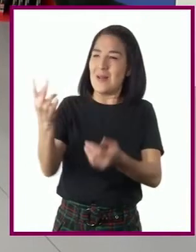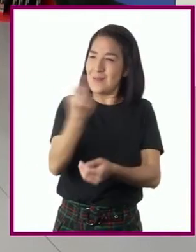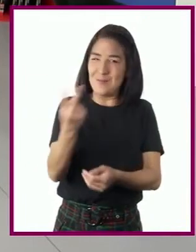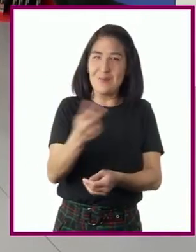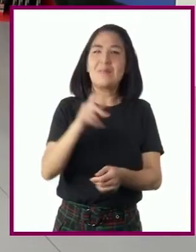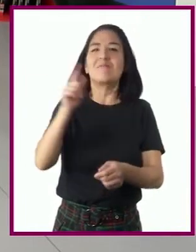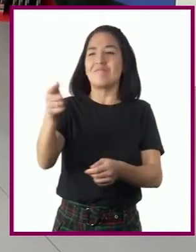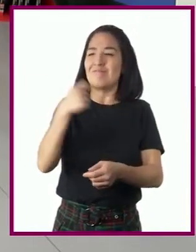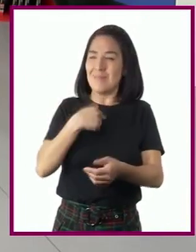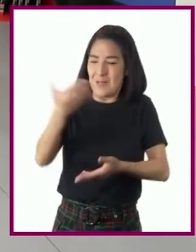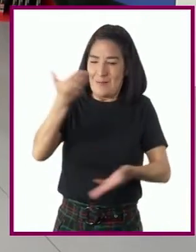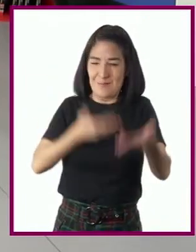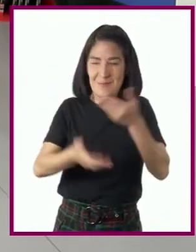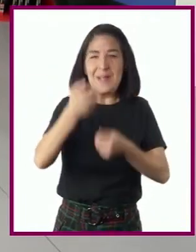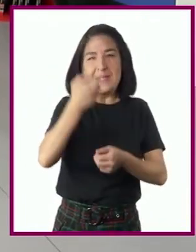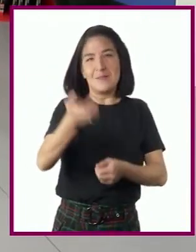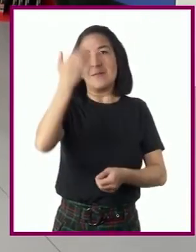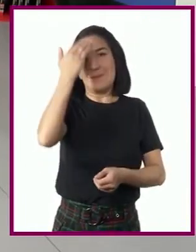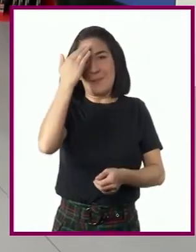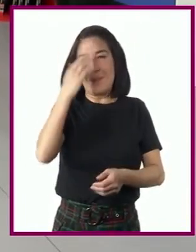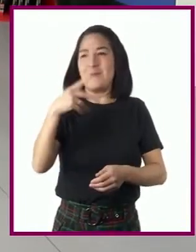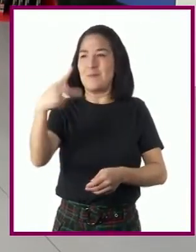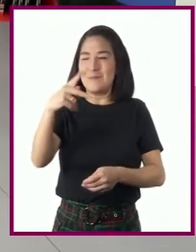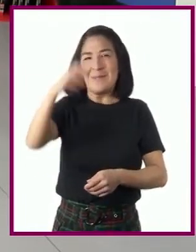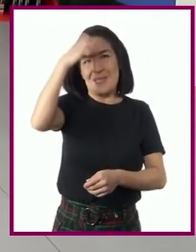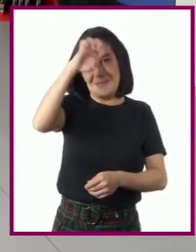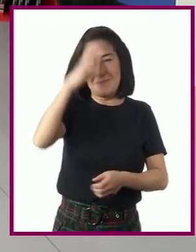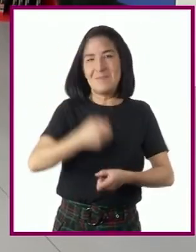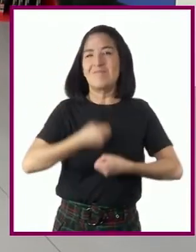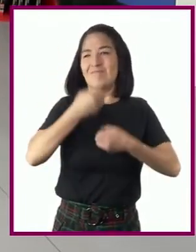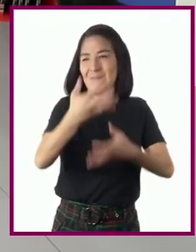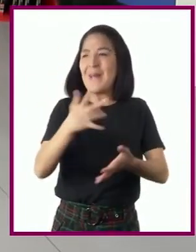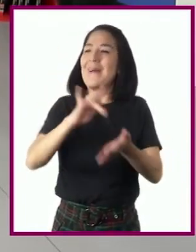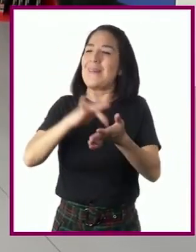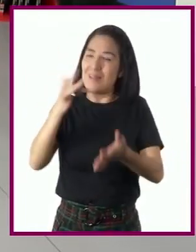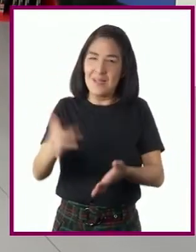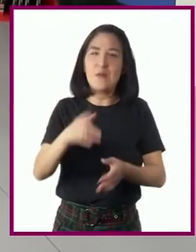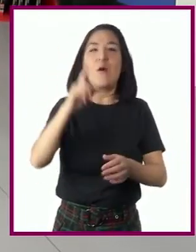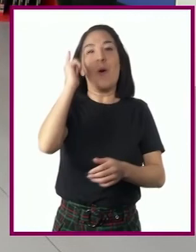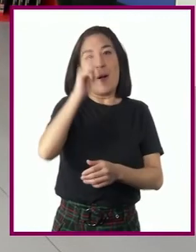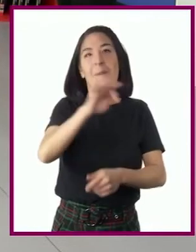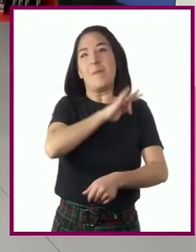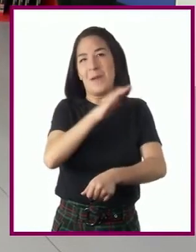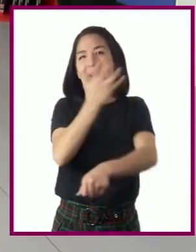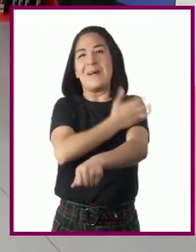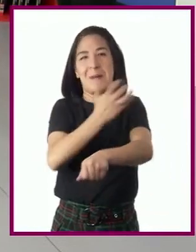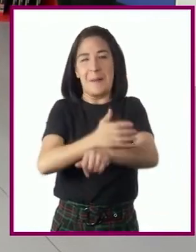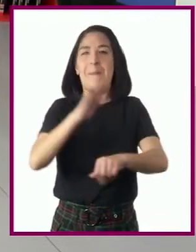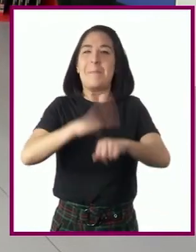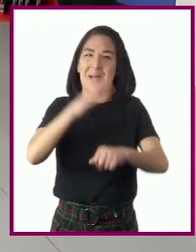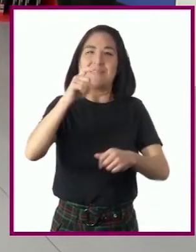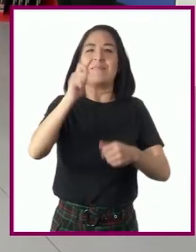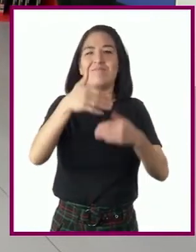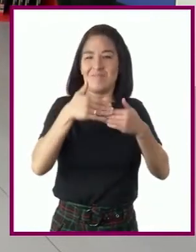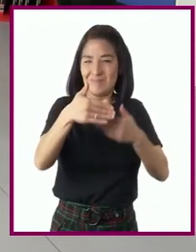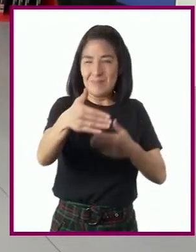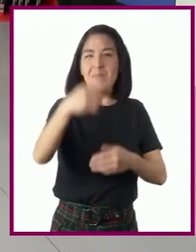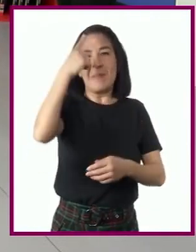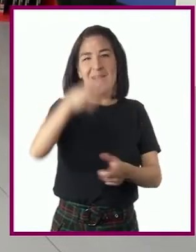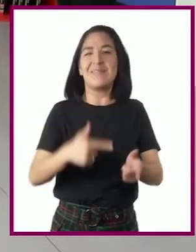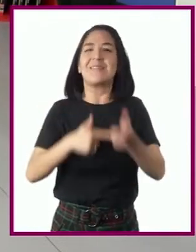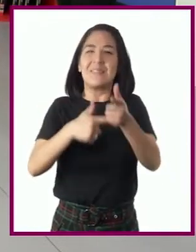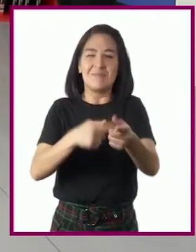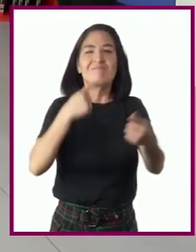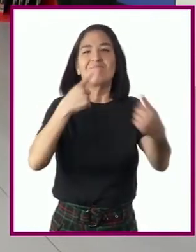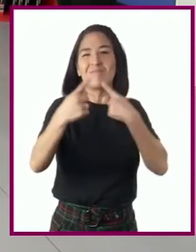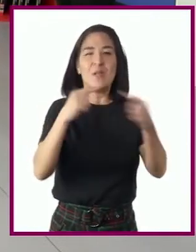tiempo y conocimiento en esta ocasión. Esperamos que puedan acompañarnos más adelante para seguir fomentando el diálogo con las